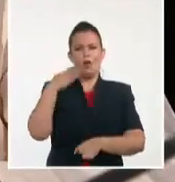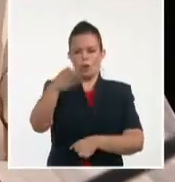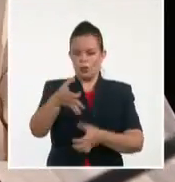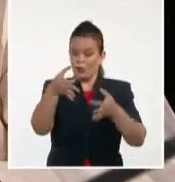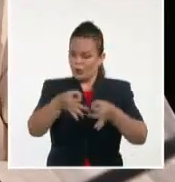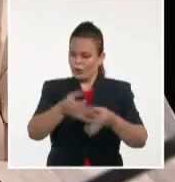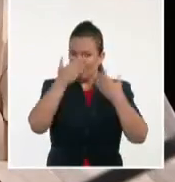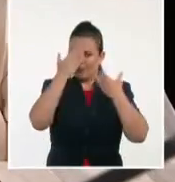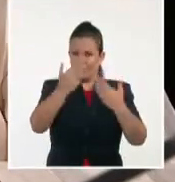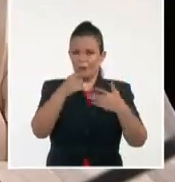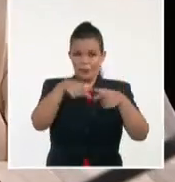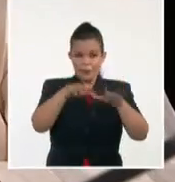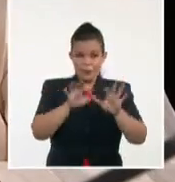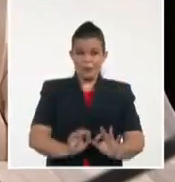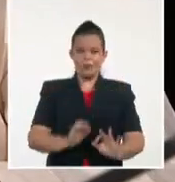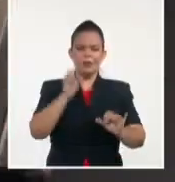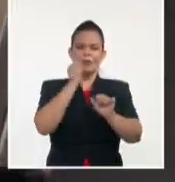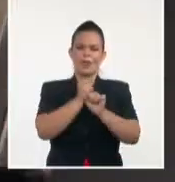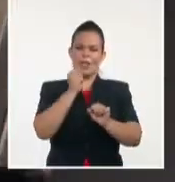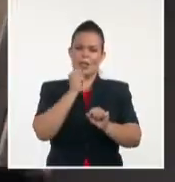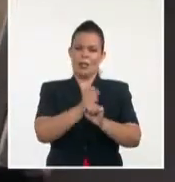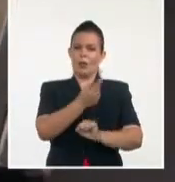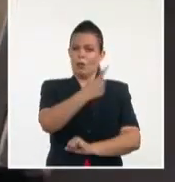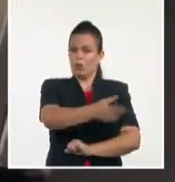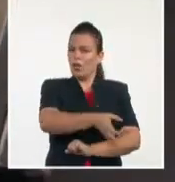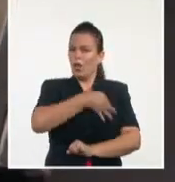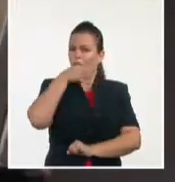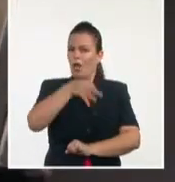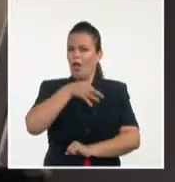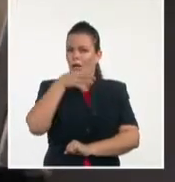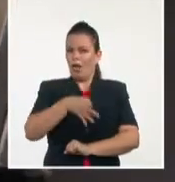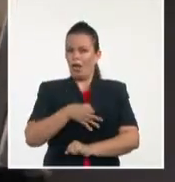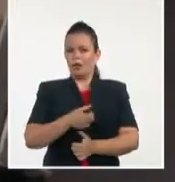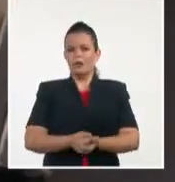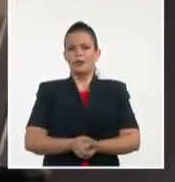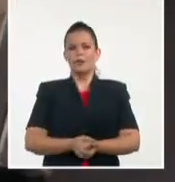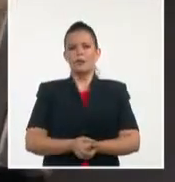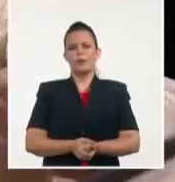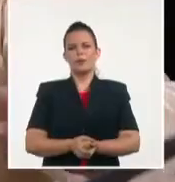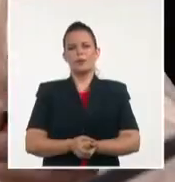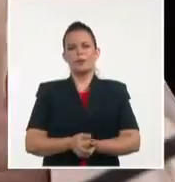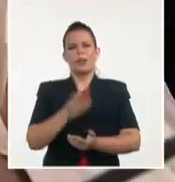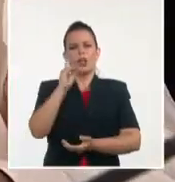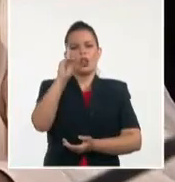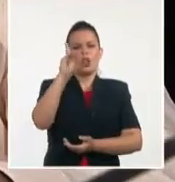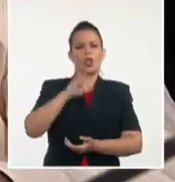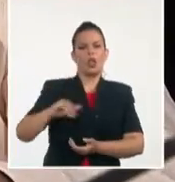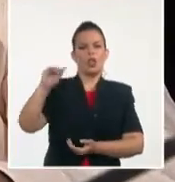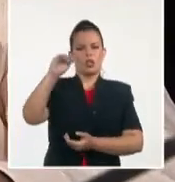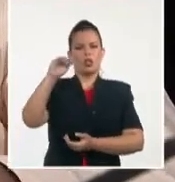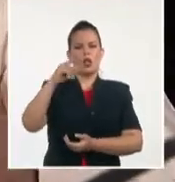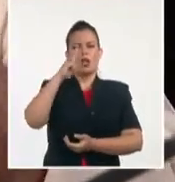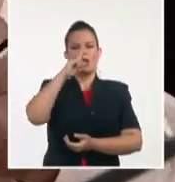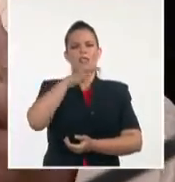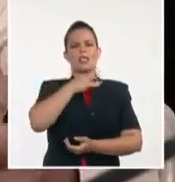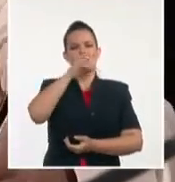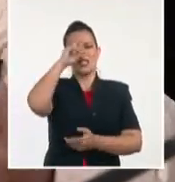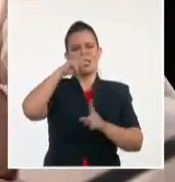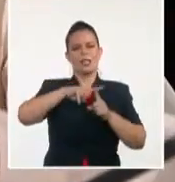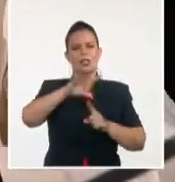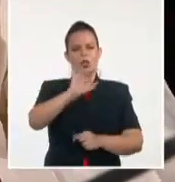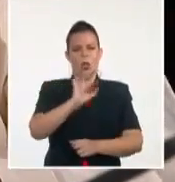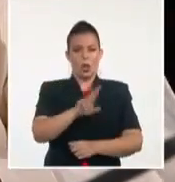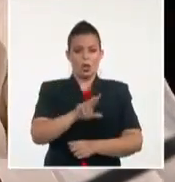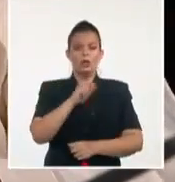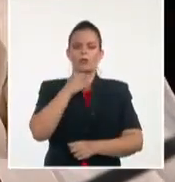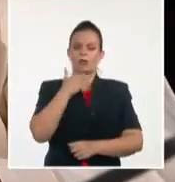hoy mismo en el trabajo que usted hace referencia del doctor Néstor. Han habido muchísimos comentarios muy favorables también vinculados a